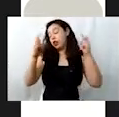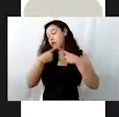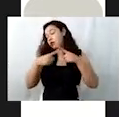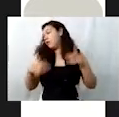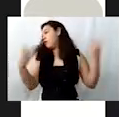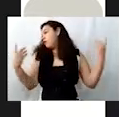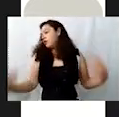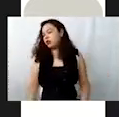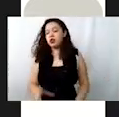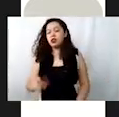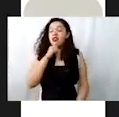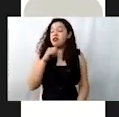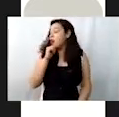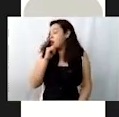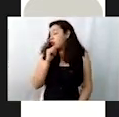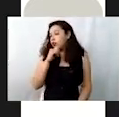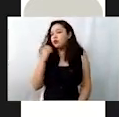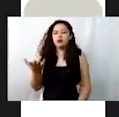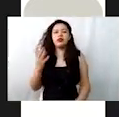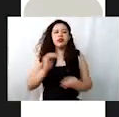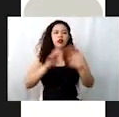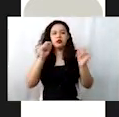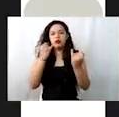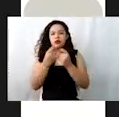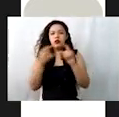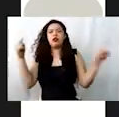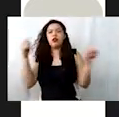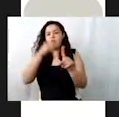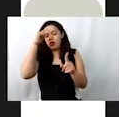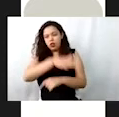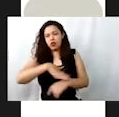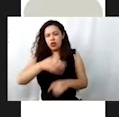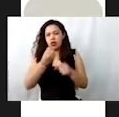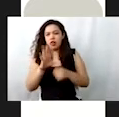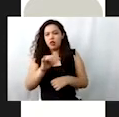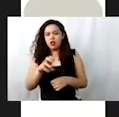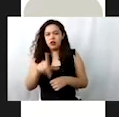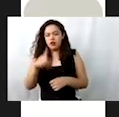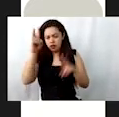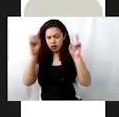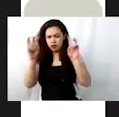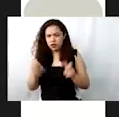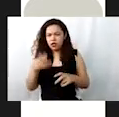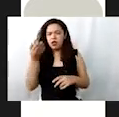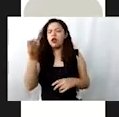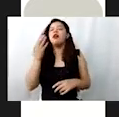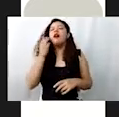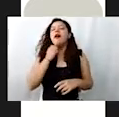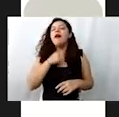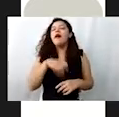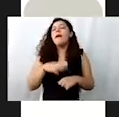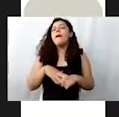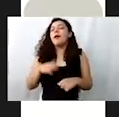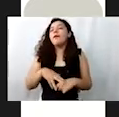y si no lo están, pues obviamente también corresponde a la sociedad civil exigir este tema, sobre todo porque los